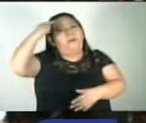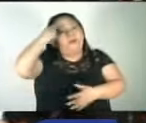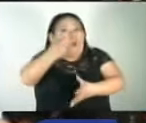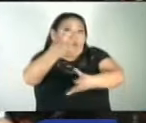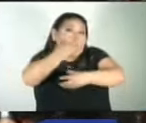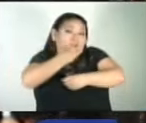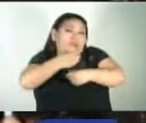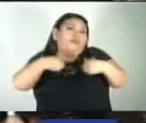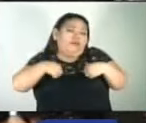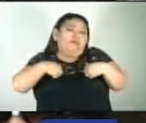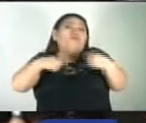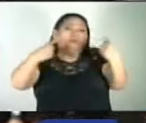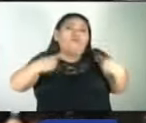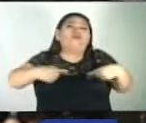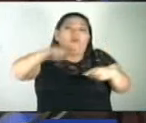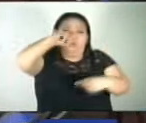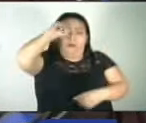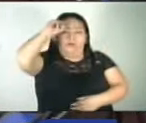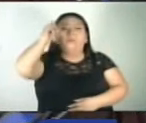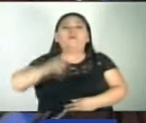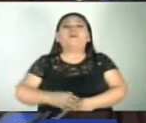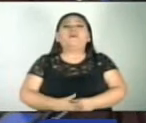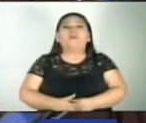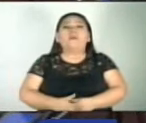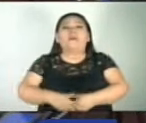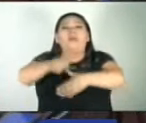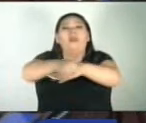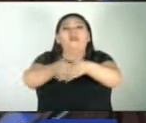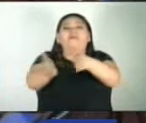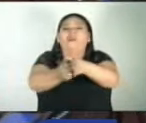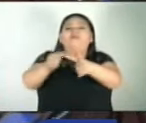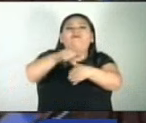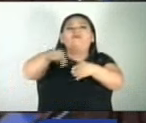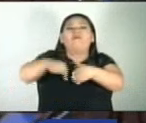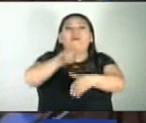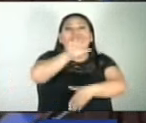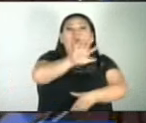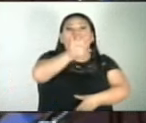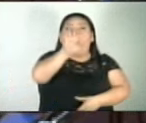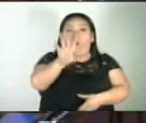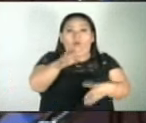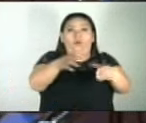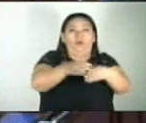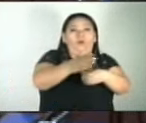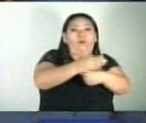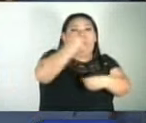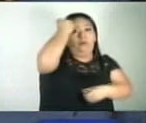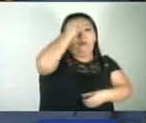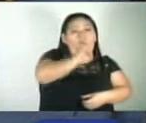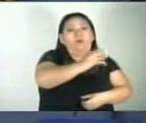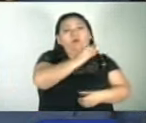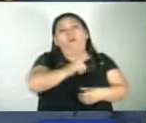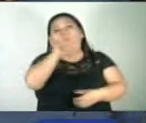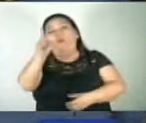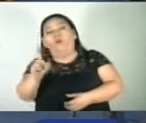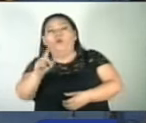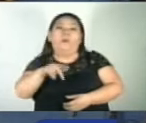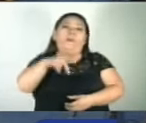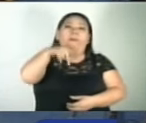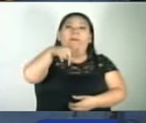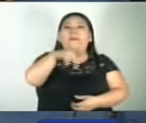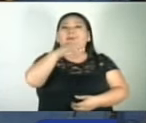mí, pues yo voy a continuar al frente de la Asamblea. La Asamblea estará conformada por 54 diputados de Nuevas Ideas, uno del Partido